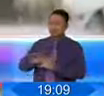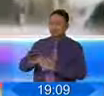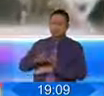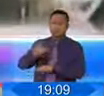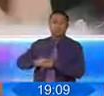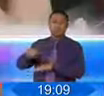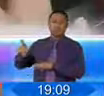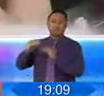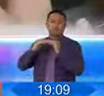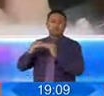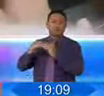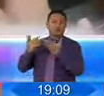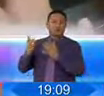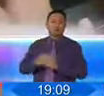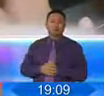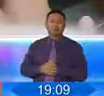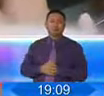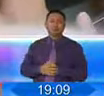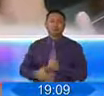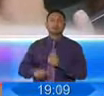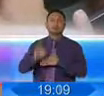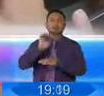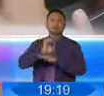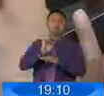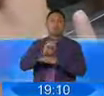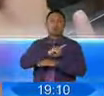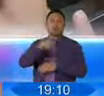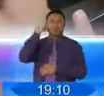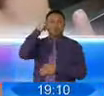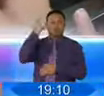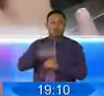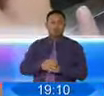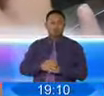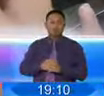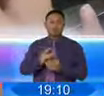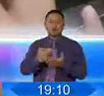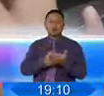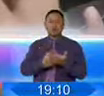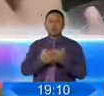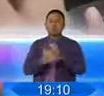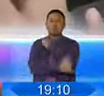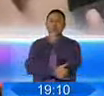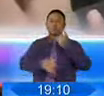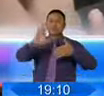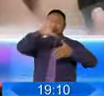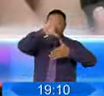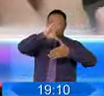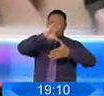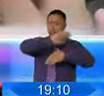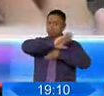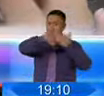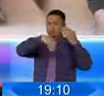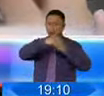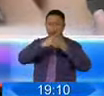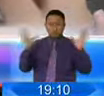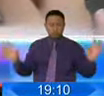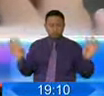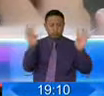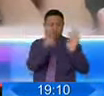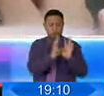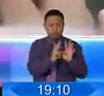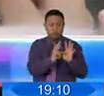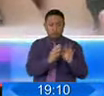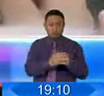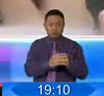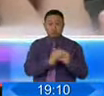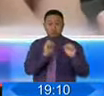contra la democracia. El Ecuador piensa que la Cumbre de las Américas tiene que albergar a todos sus miembros incluso